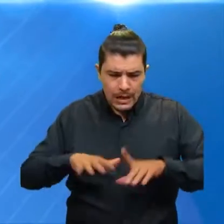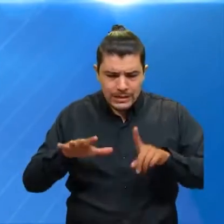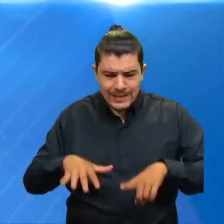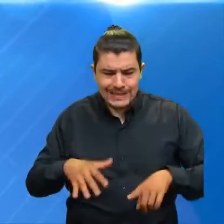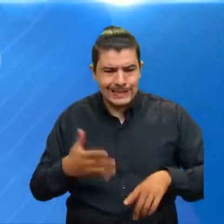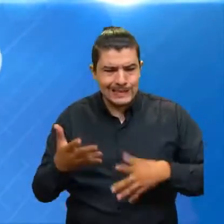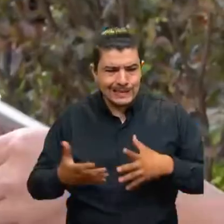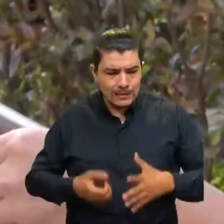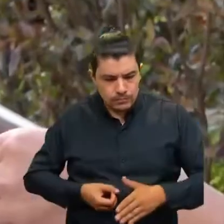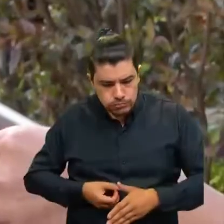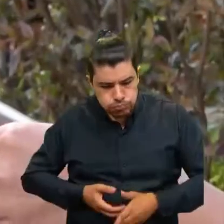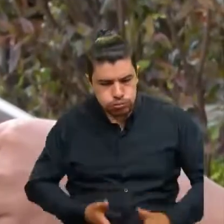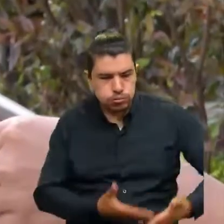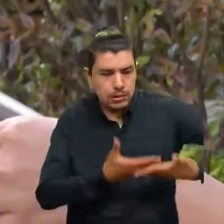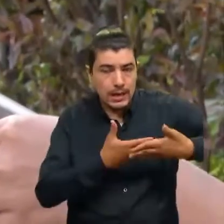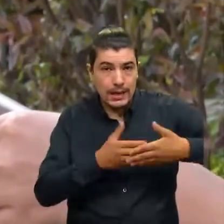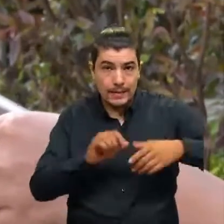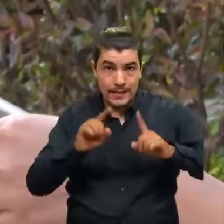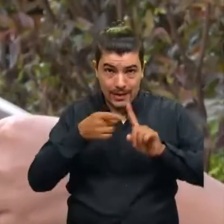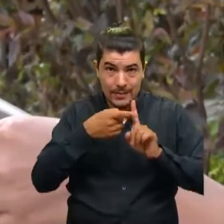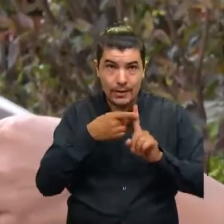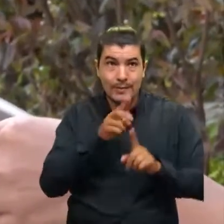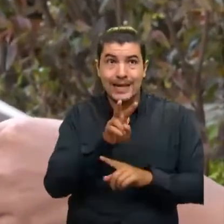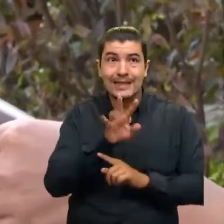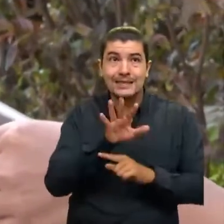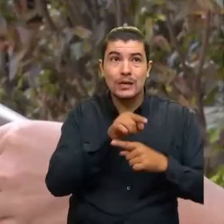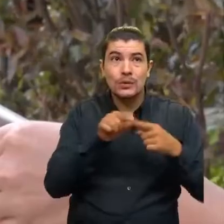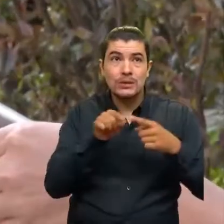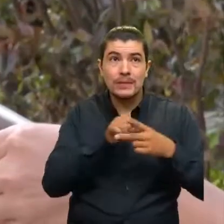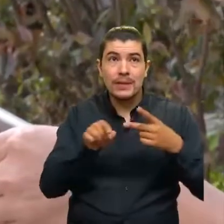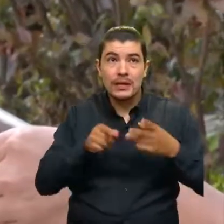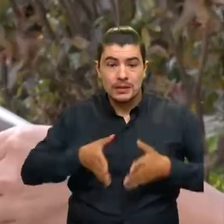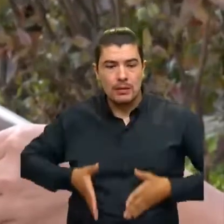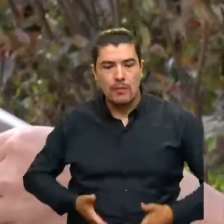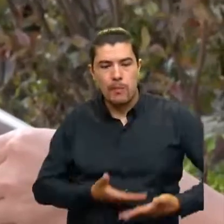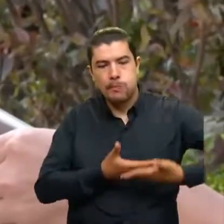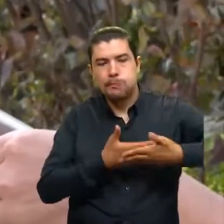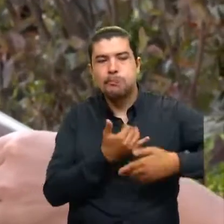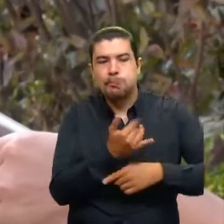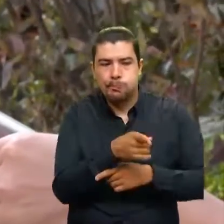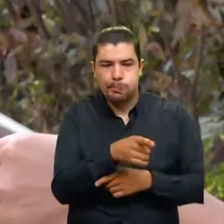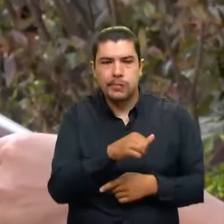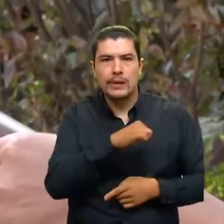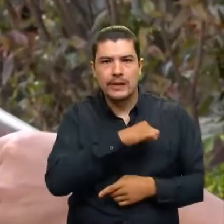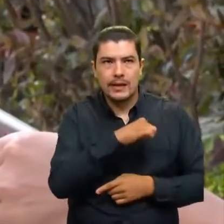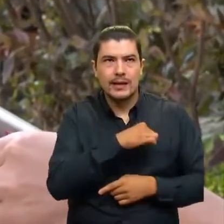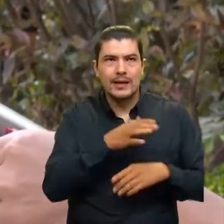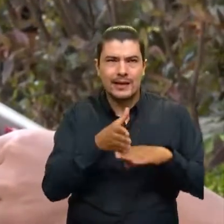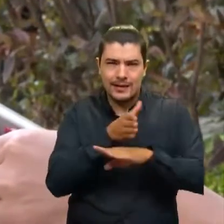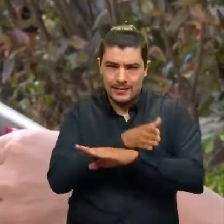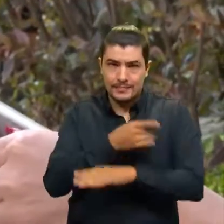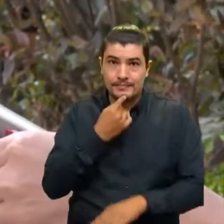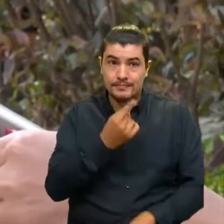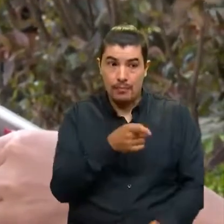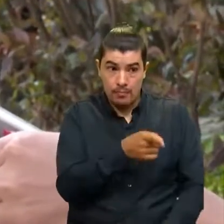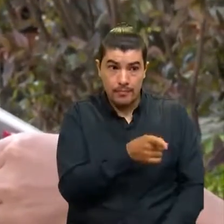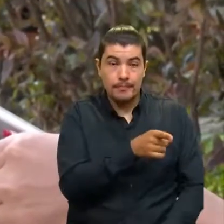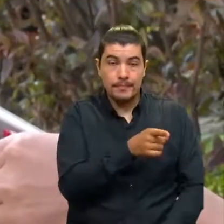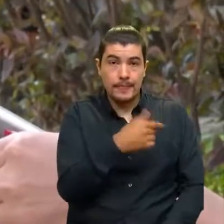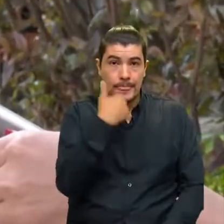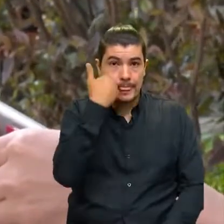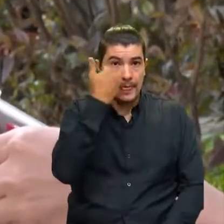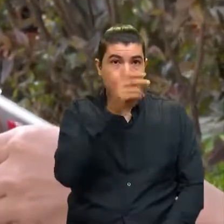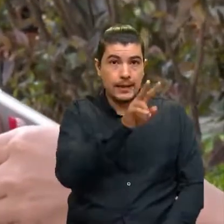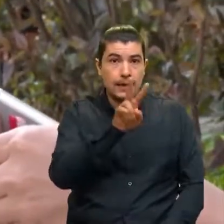sanos y fuertes. El primero, que fue de 25 semanas, ¿sí? Él tiene, como le dije, esto va a cumplir 22